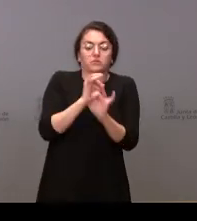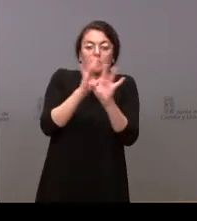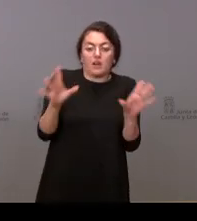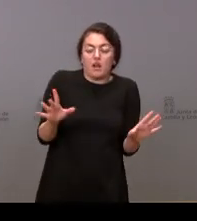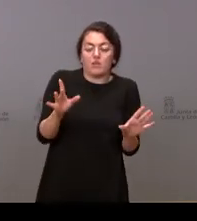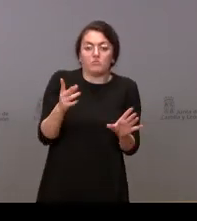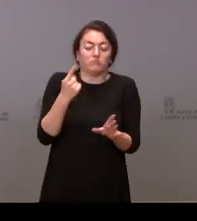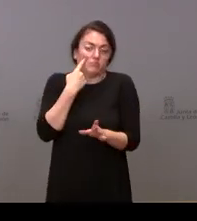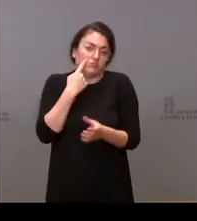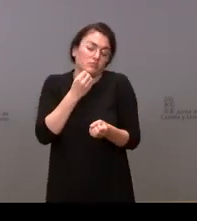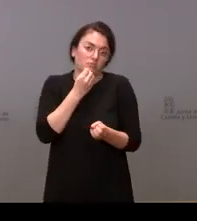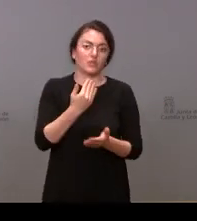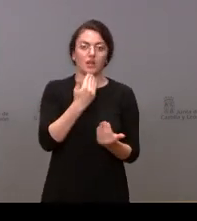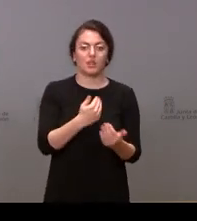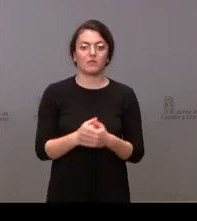lo agradecería. Muchas gracias.